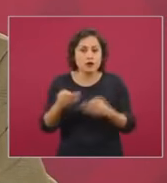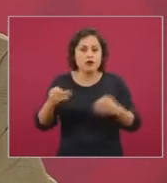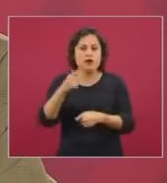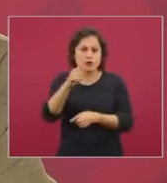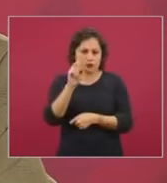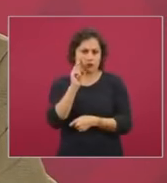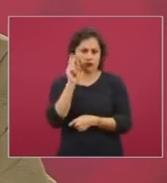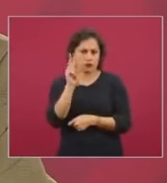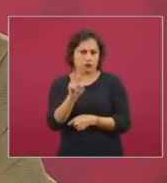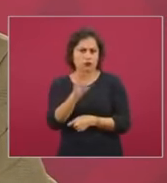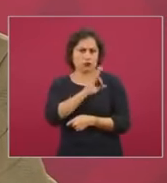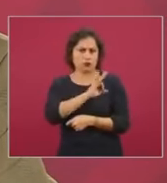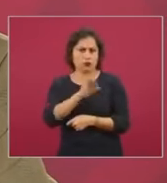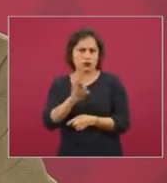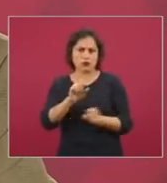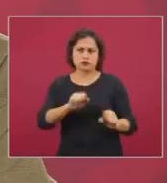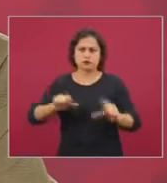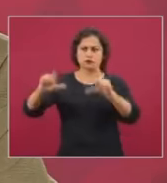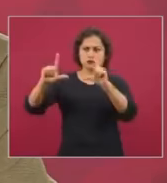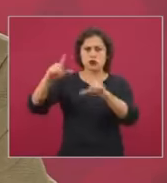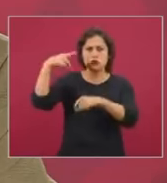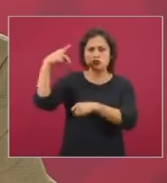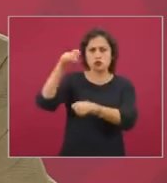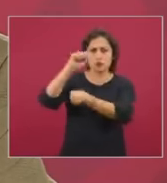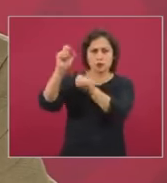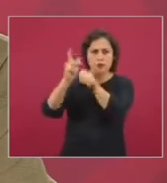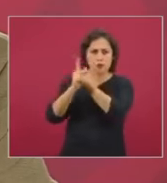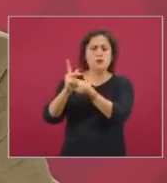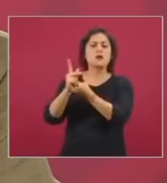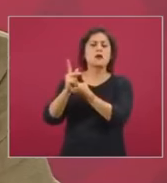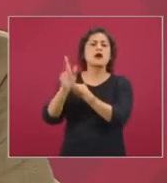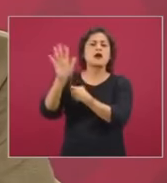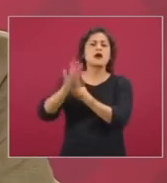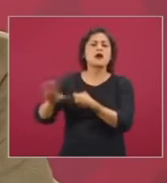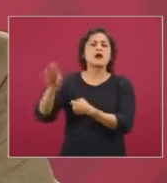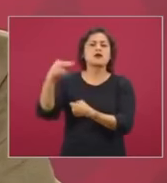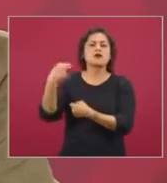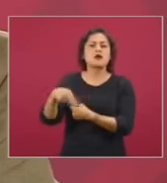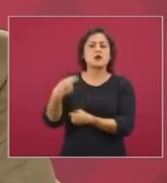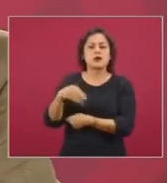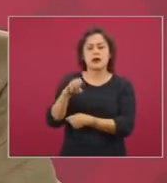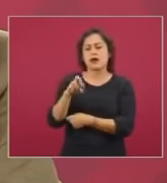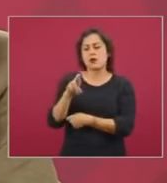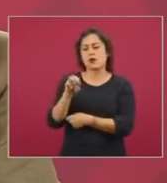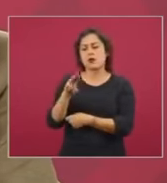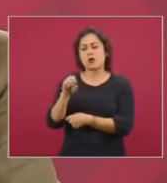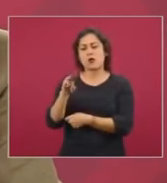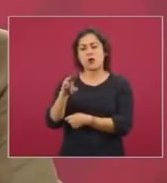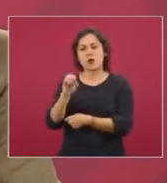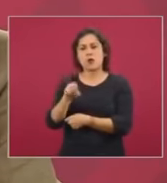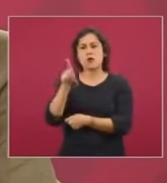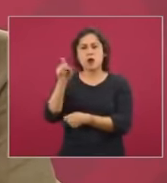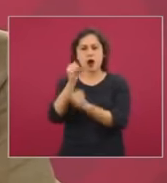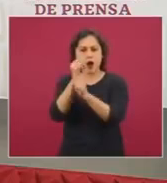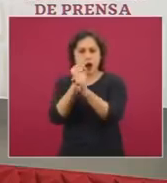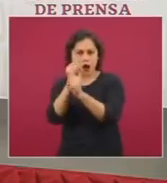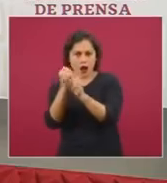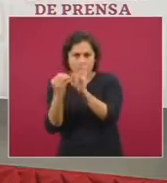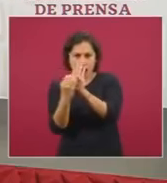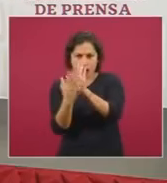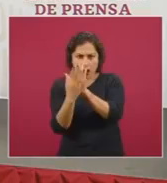que hace Europa, en su monitoreo que se llama Euromomo, que también tiene estas formas de analizarlo desde